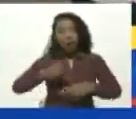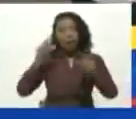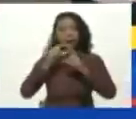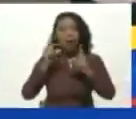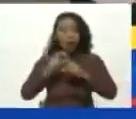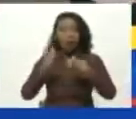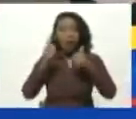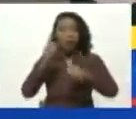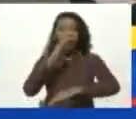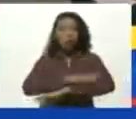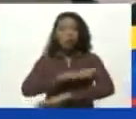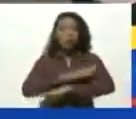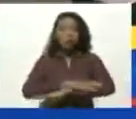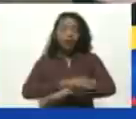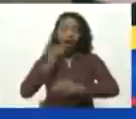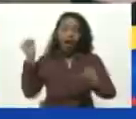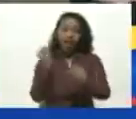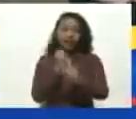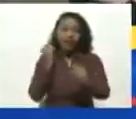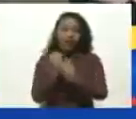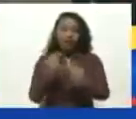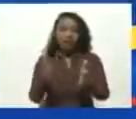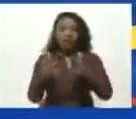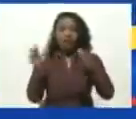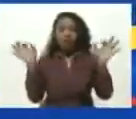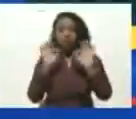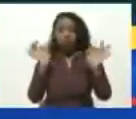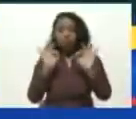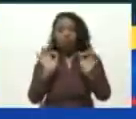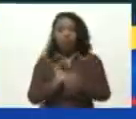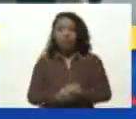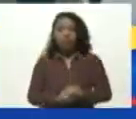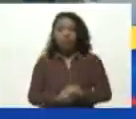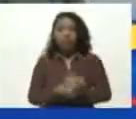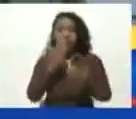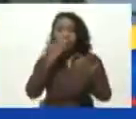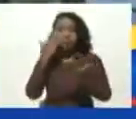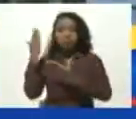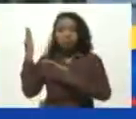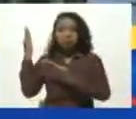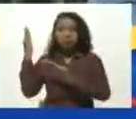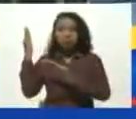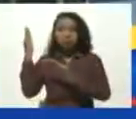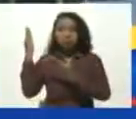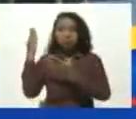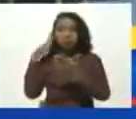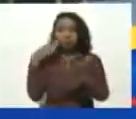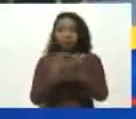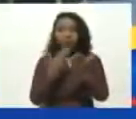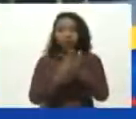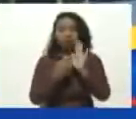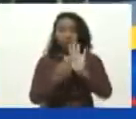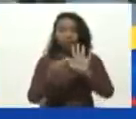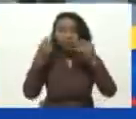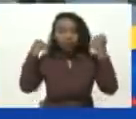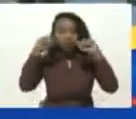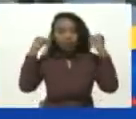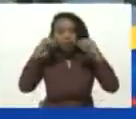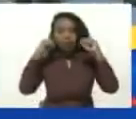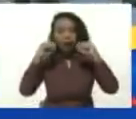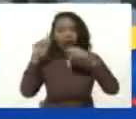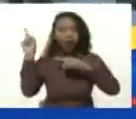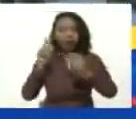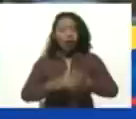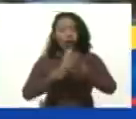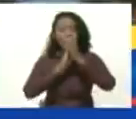acciones. Al trabajo no le gana nadie, se demuestra en la práctica. ¿Ah? A este